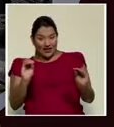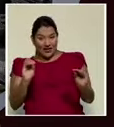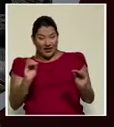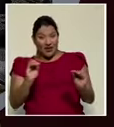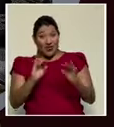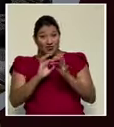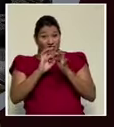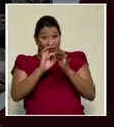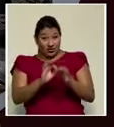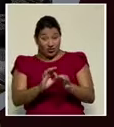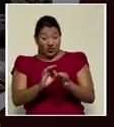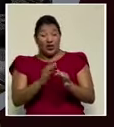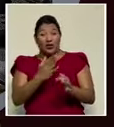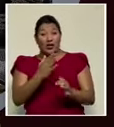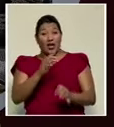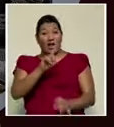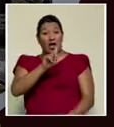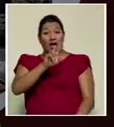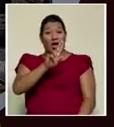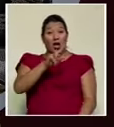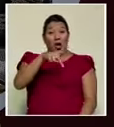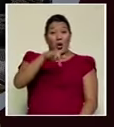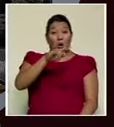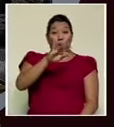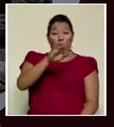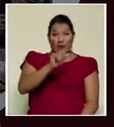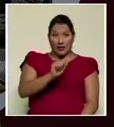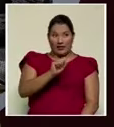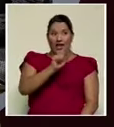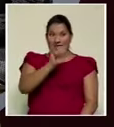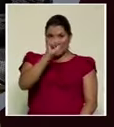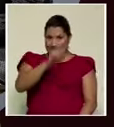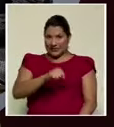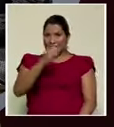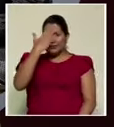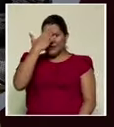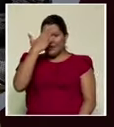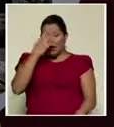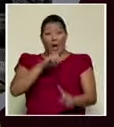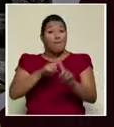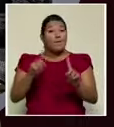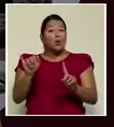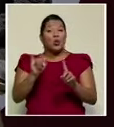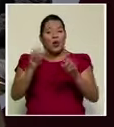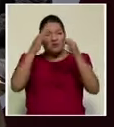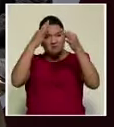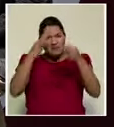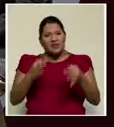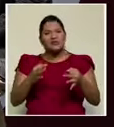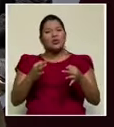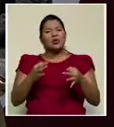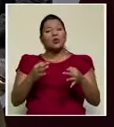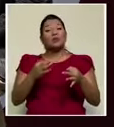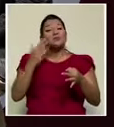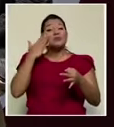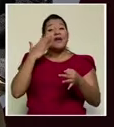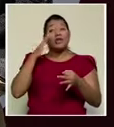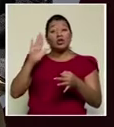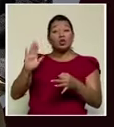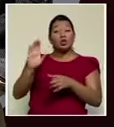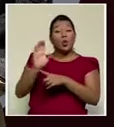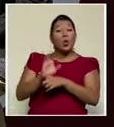Lupita sí sabía, la candidata, y que ella optó por seguir adelante sabiendo que su cuñado tenía